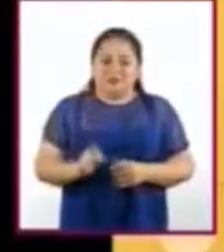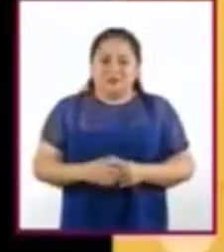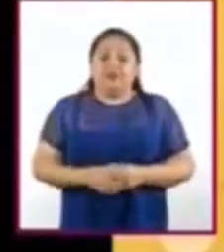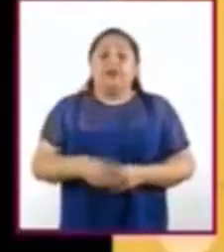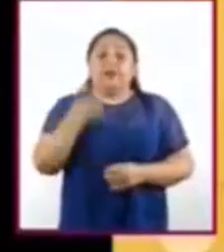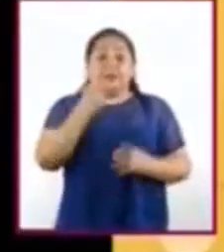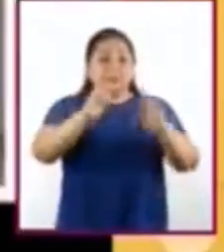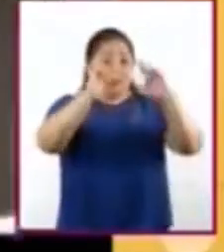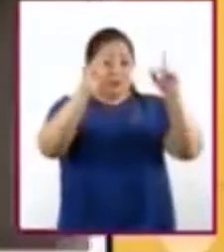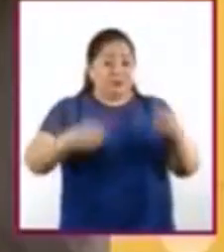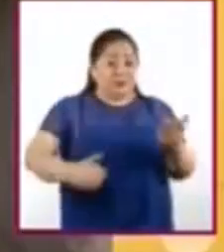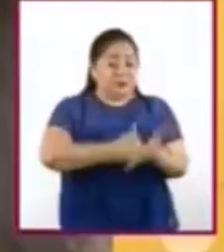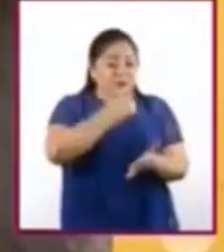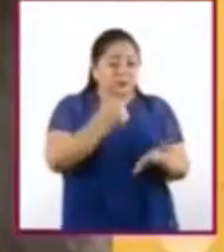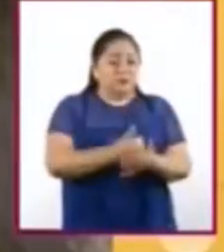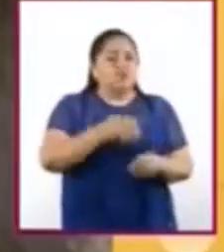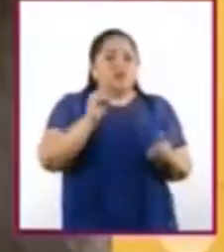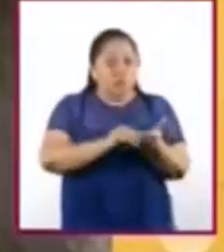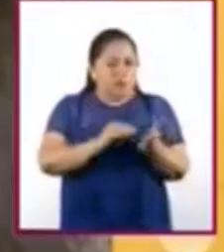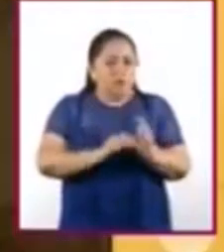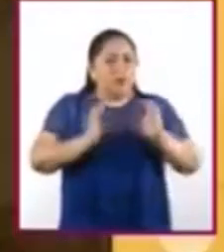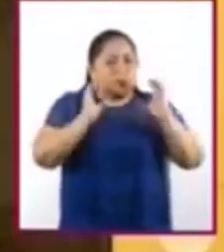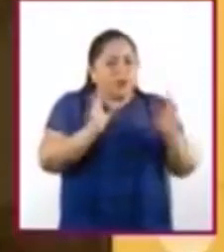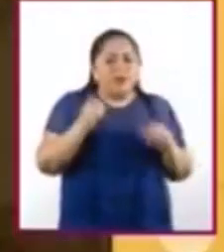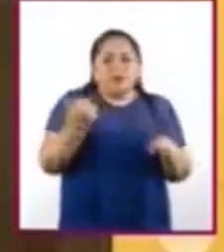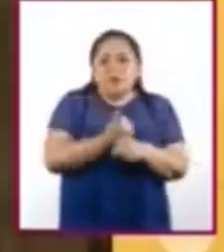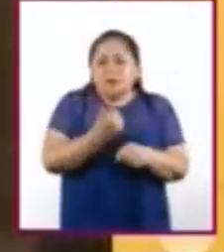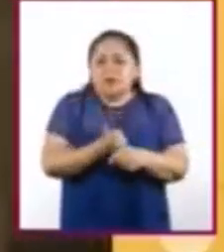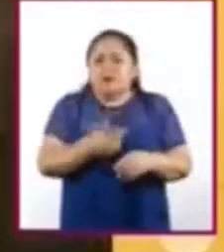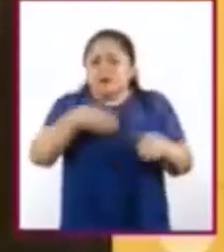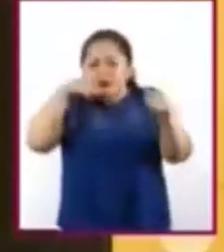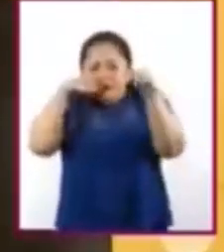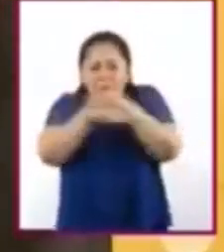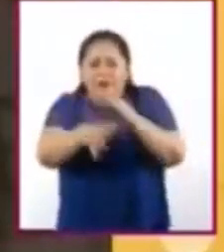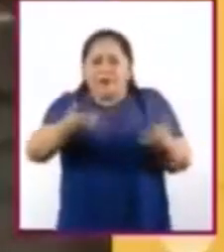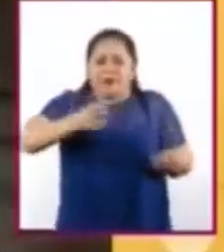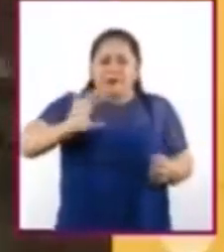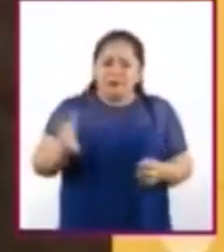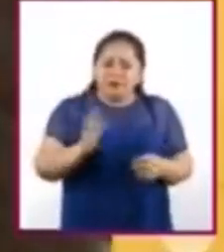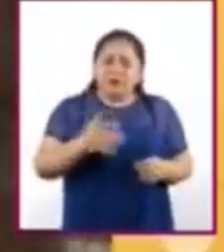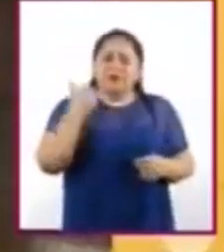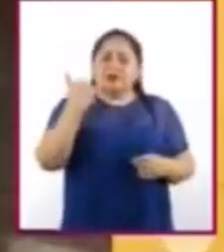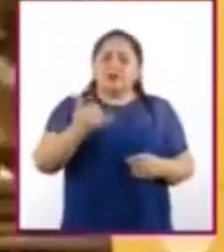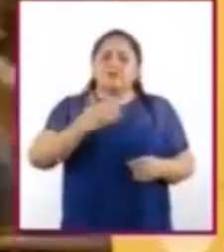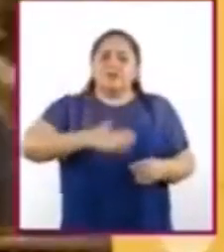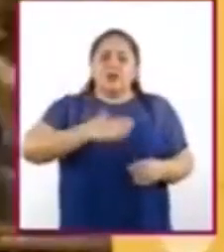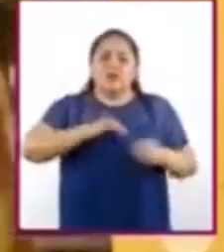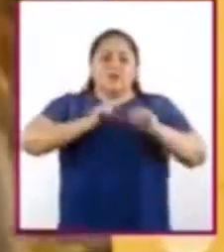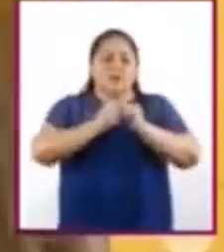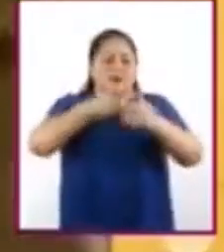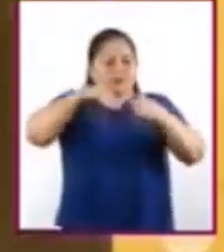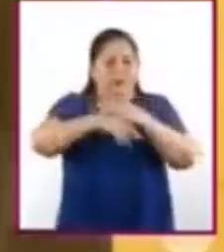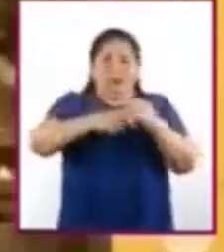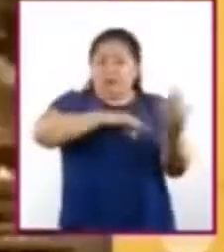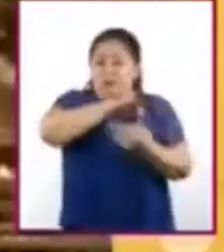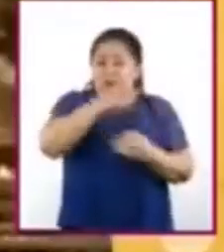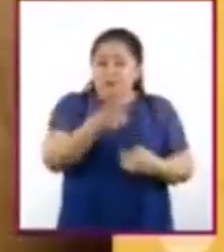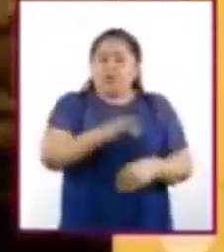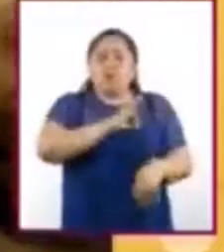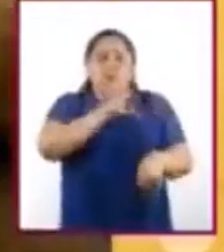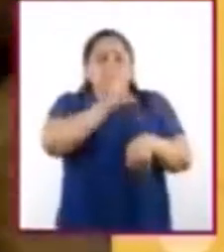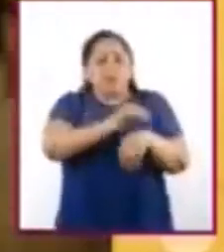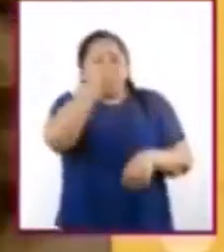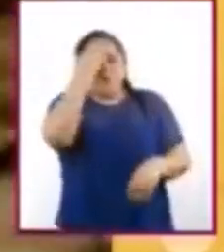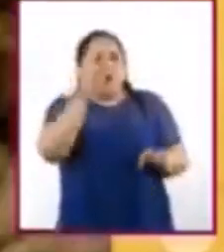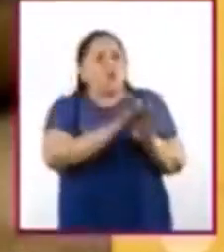En las ruinas de la ciudad se conservan zapaterías, tabernas, lavanderías, baños y panaderías. Todas ellas nos permiten